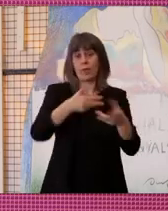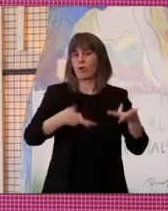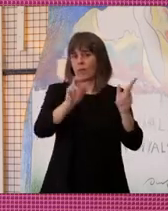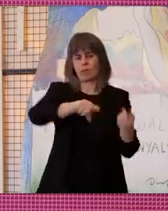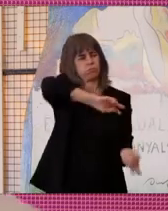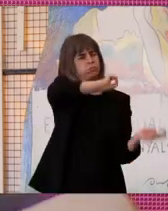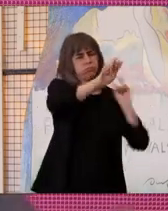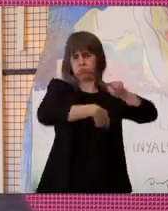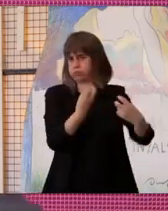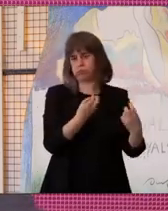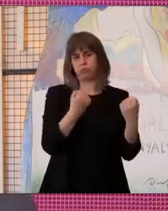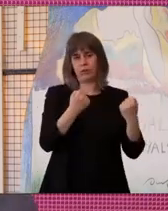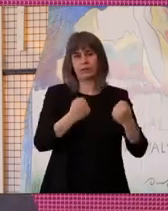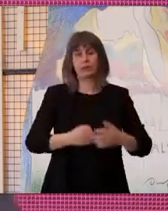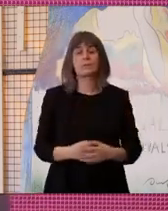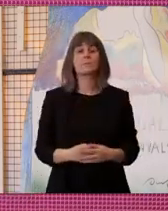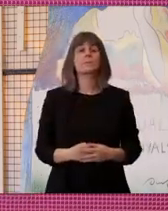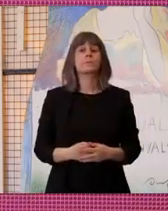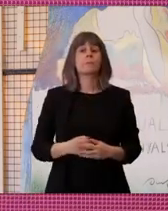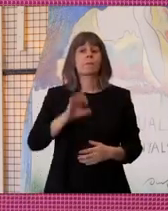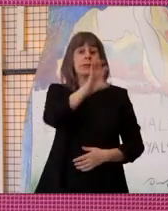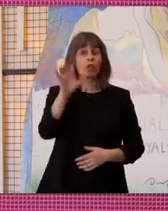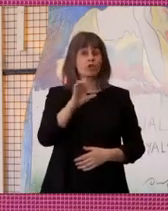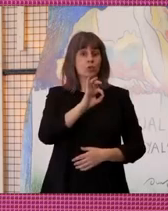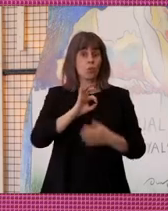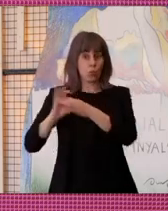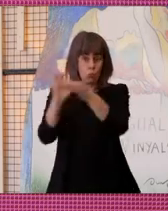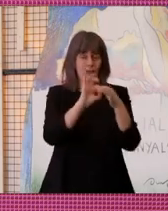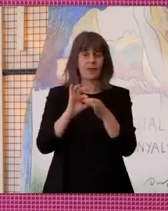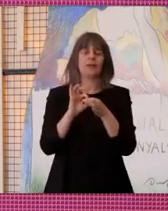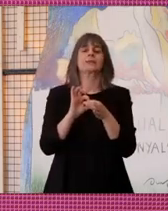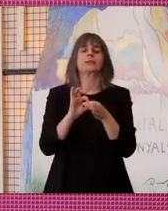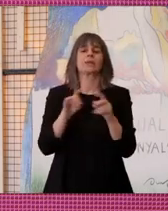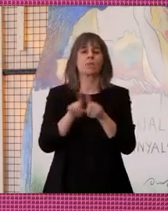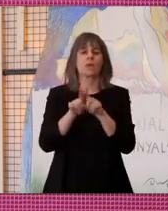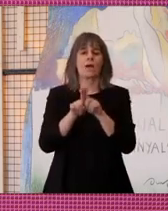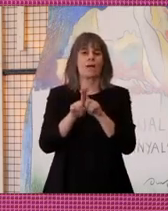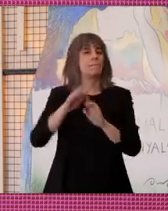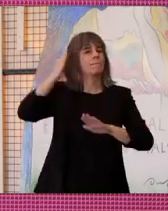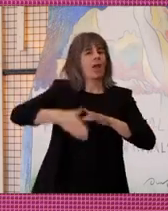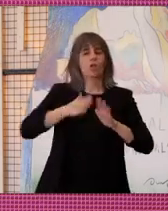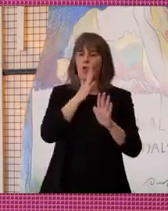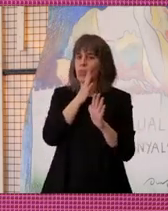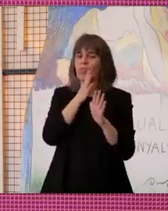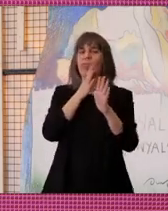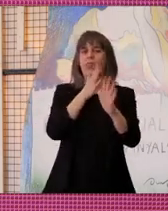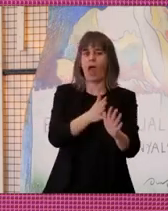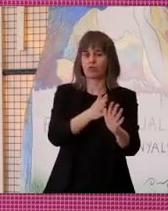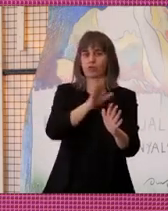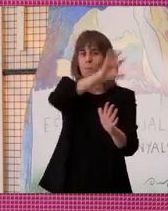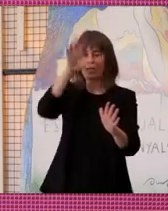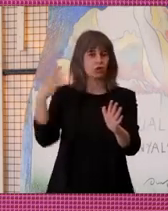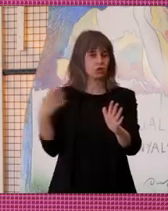de tal manera que Naciones Unidas marca un decenio para que todos los países trabajen y luego